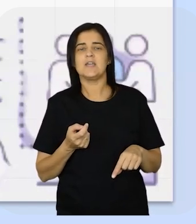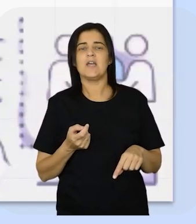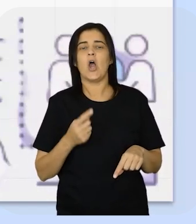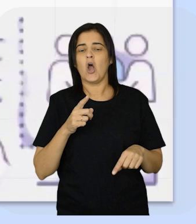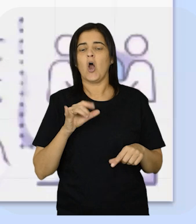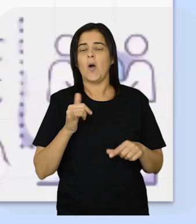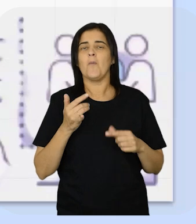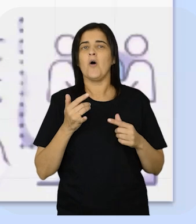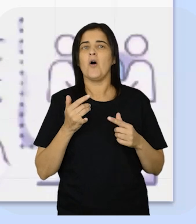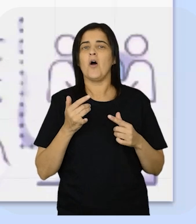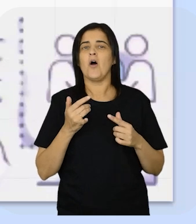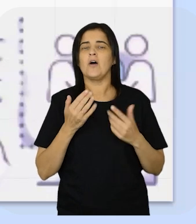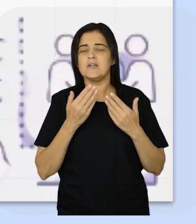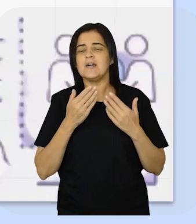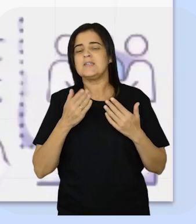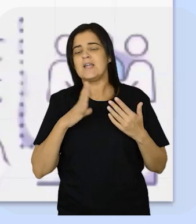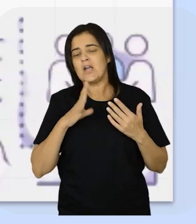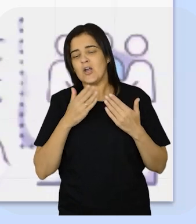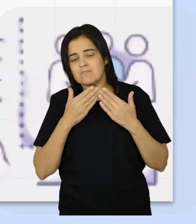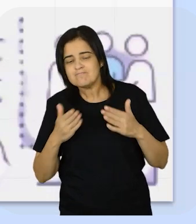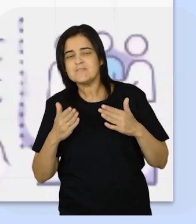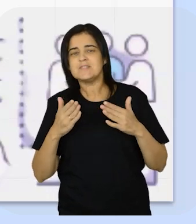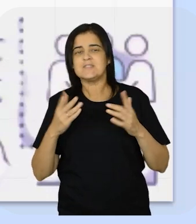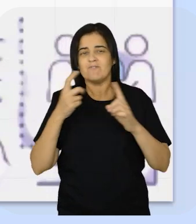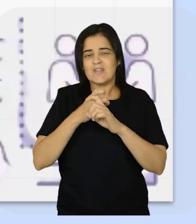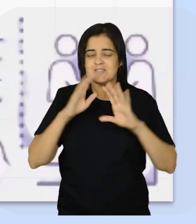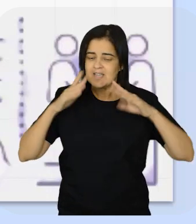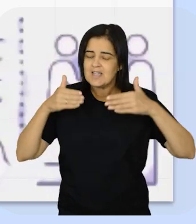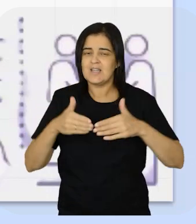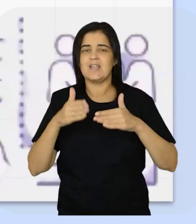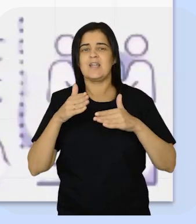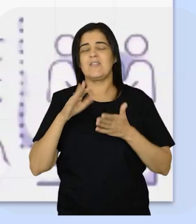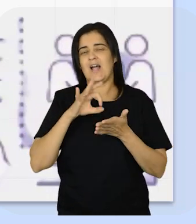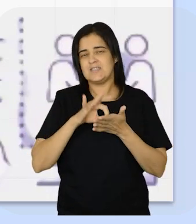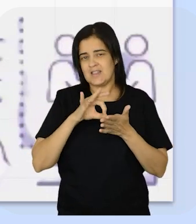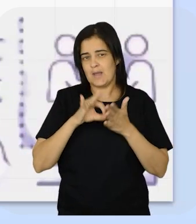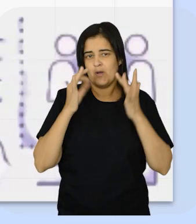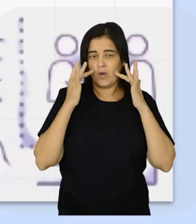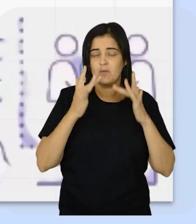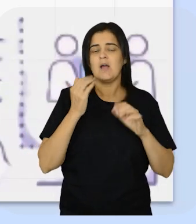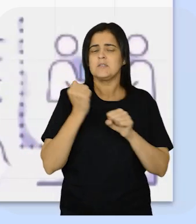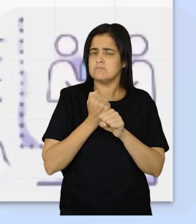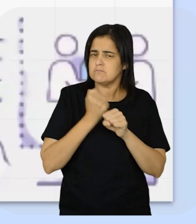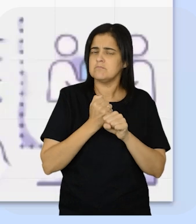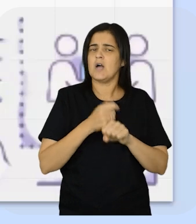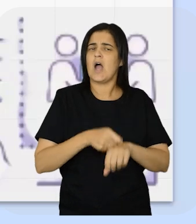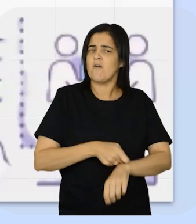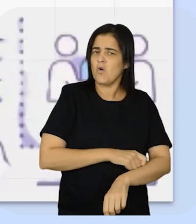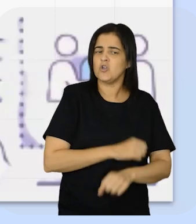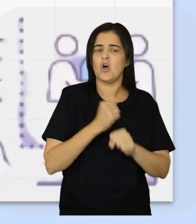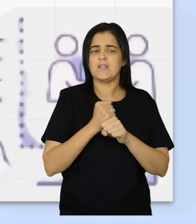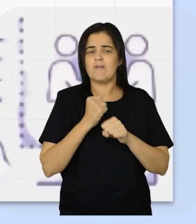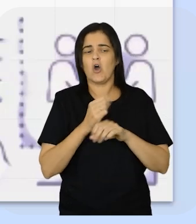las cenicientas del sistema. Yo sé que se han hecho muchos esfuerzos en trabajar con los alumnos no